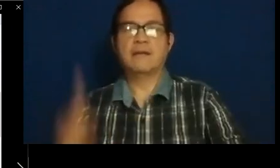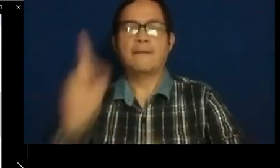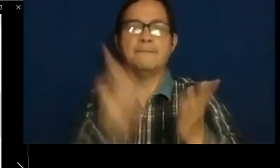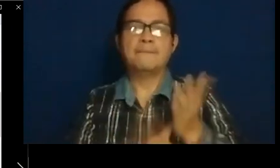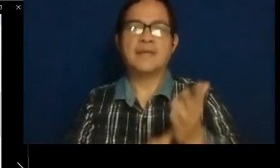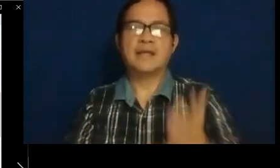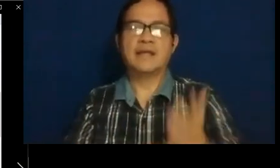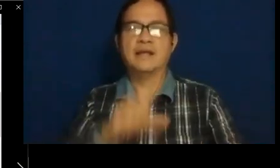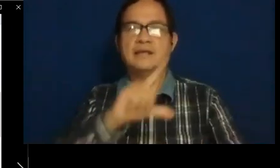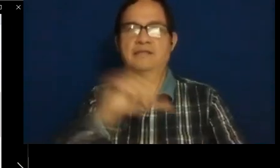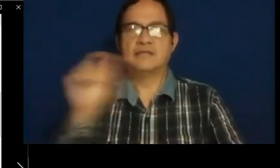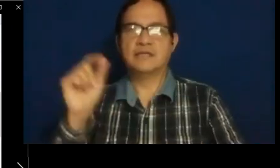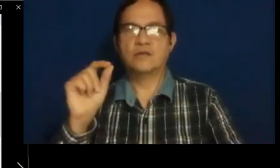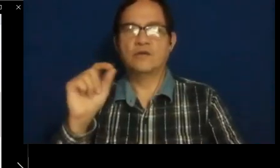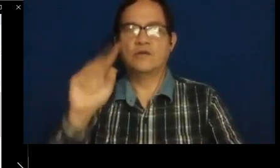1190.